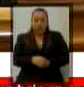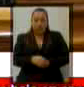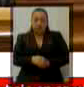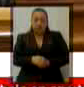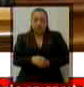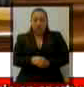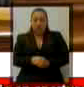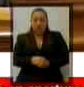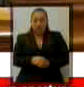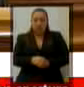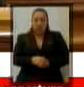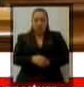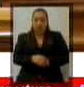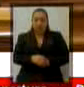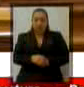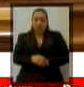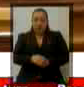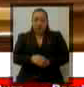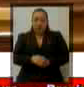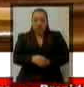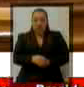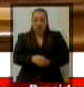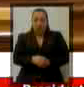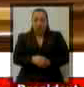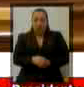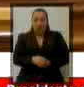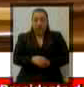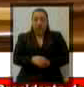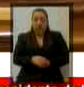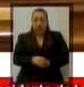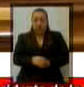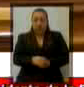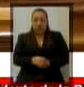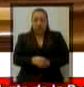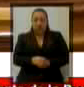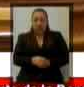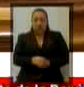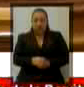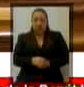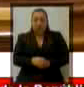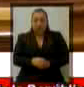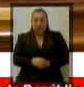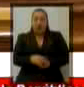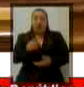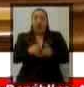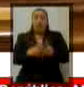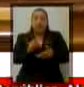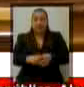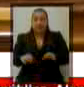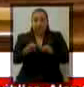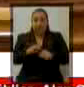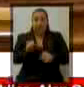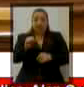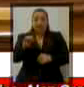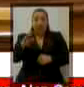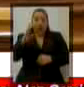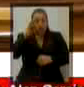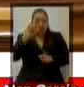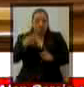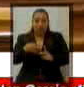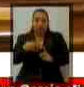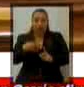En este sentido, psicológicamente, se puede decir que lo más importante es lo psicosocial,